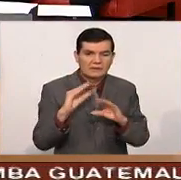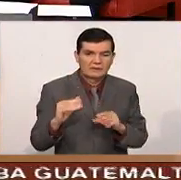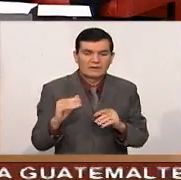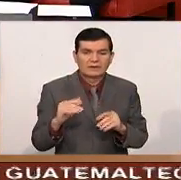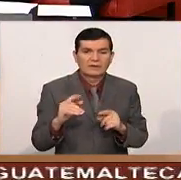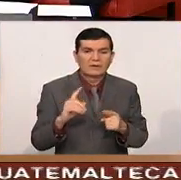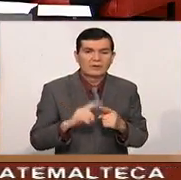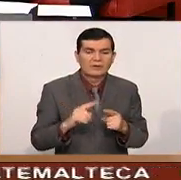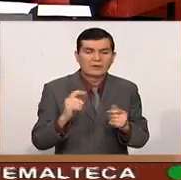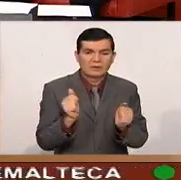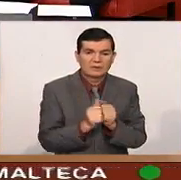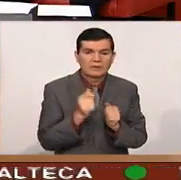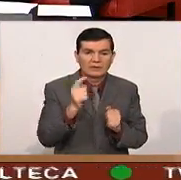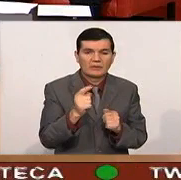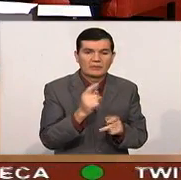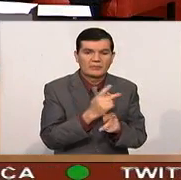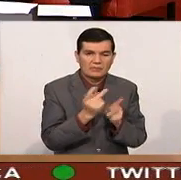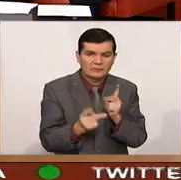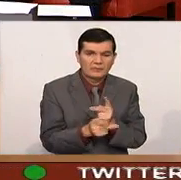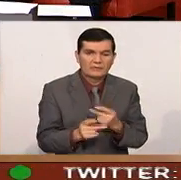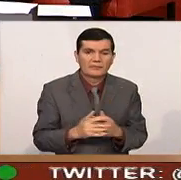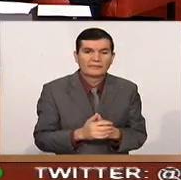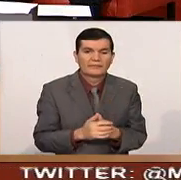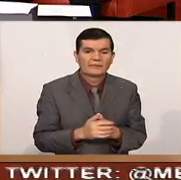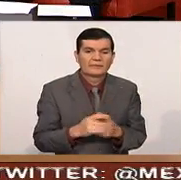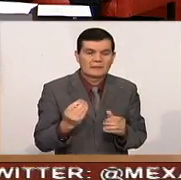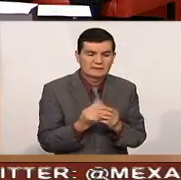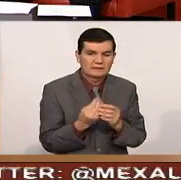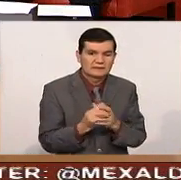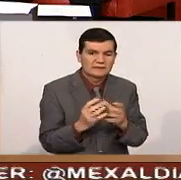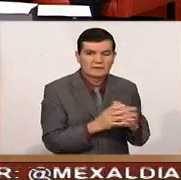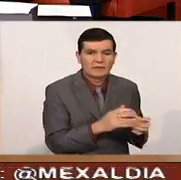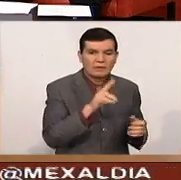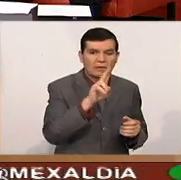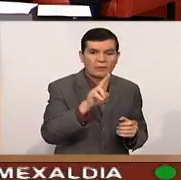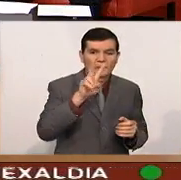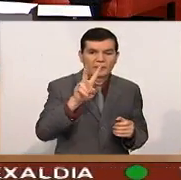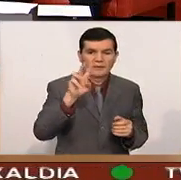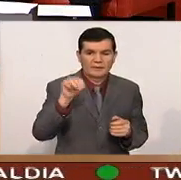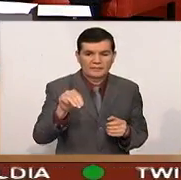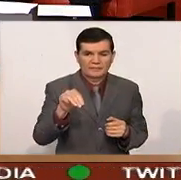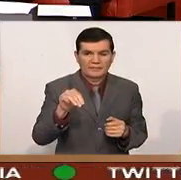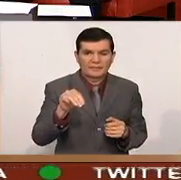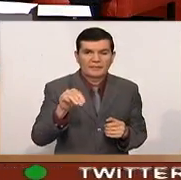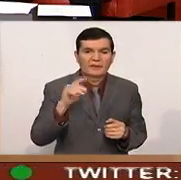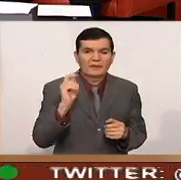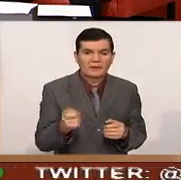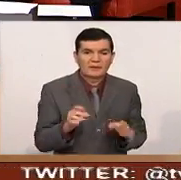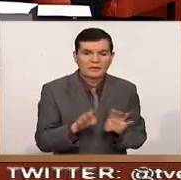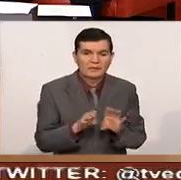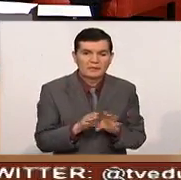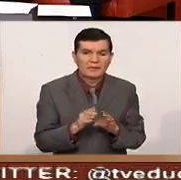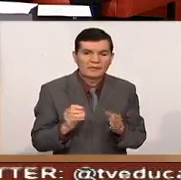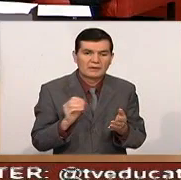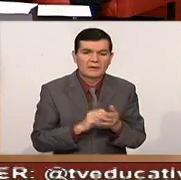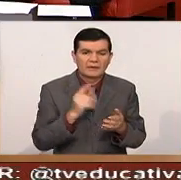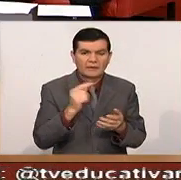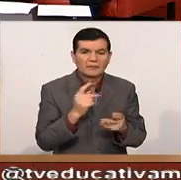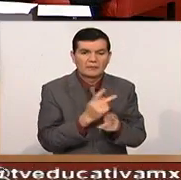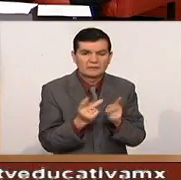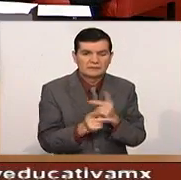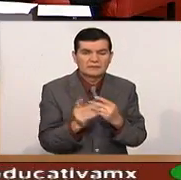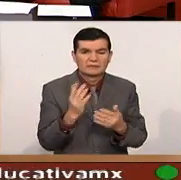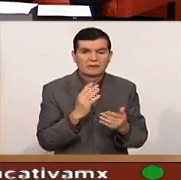etcétera, con el sector productivo. En el caso de la Universidad del Valle de México, ¿cómo se da este vínculo con el sector productivo?